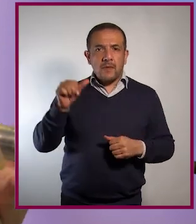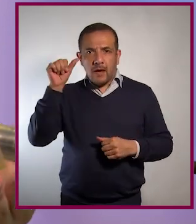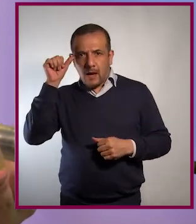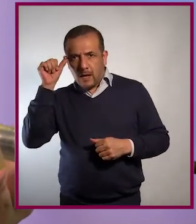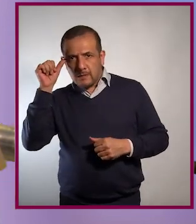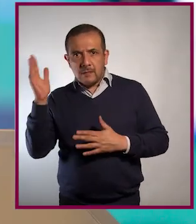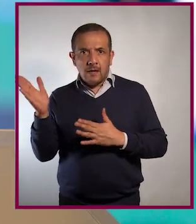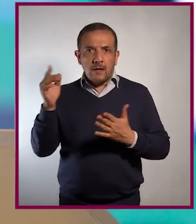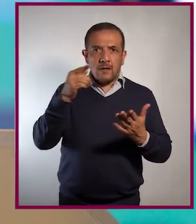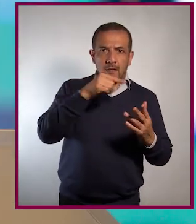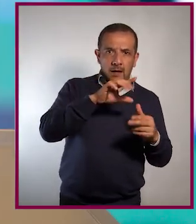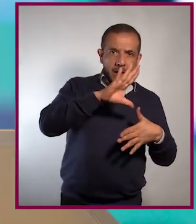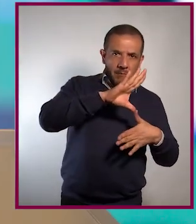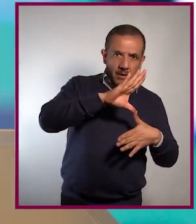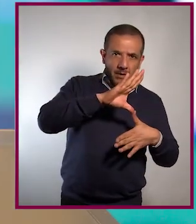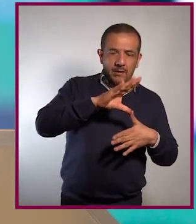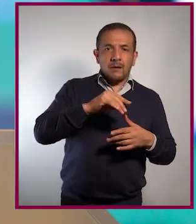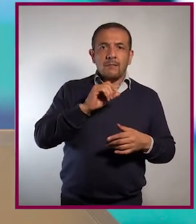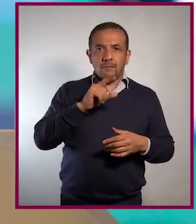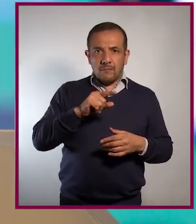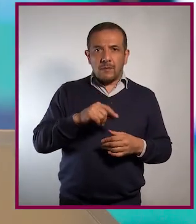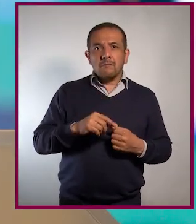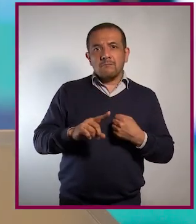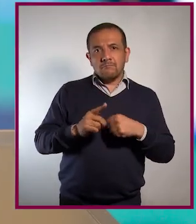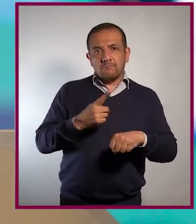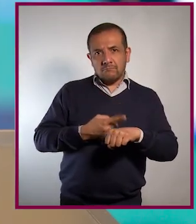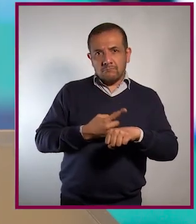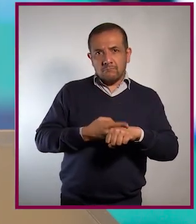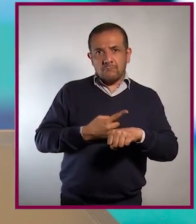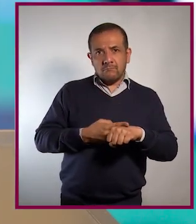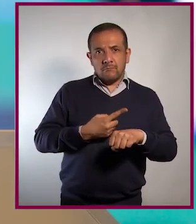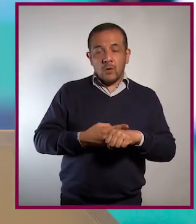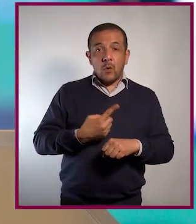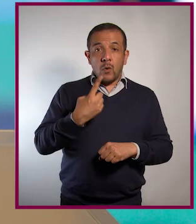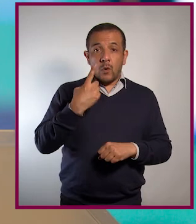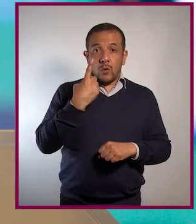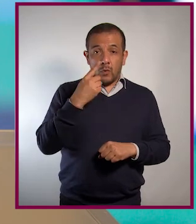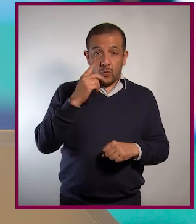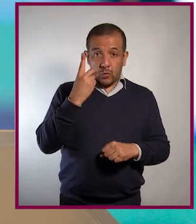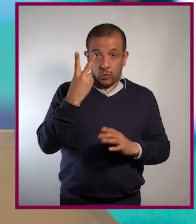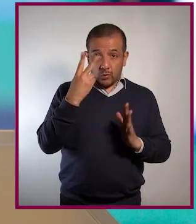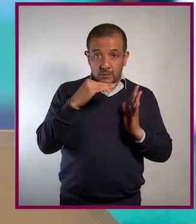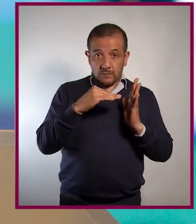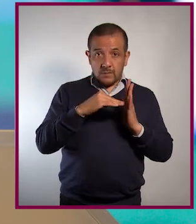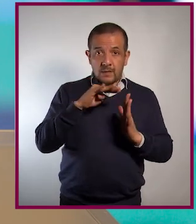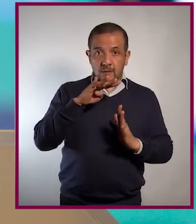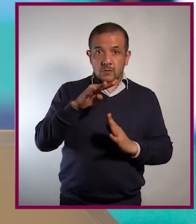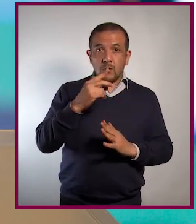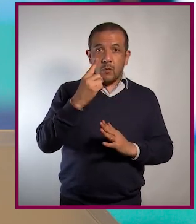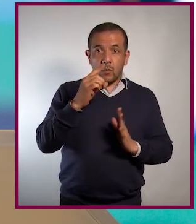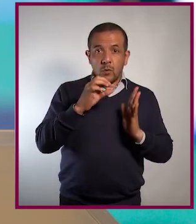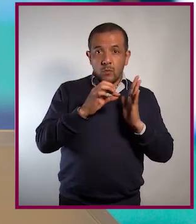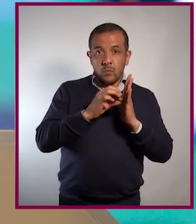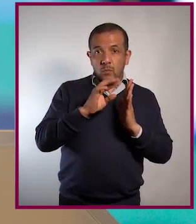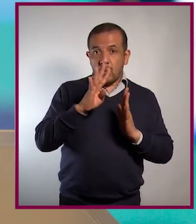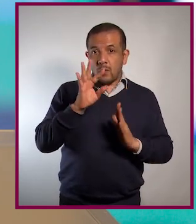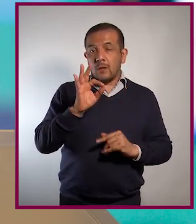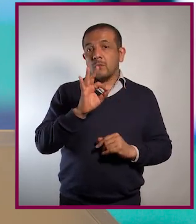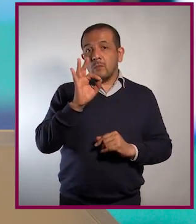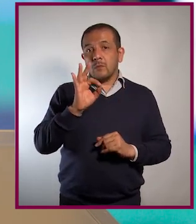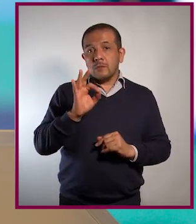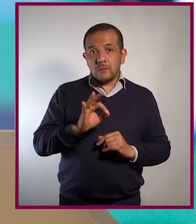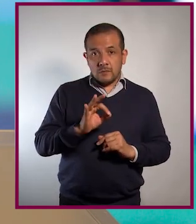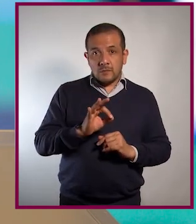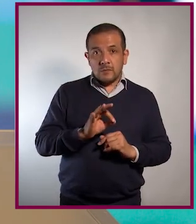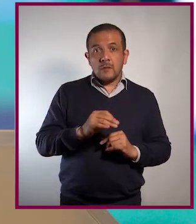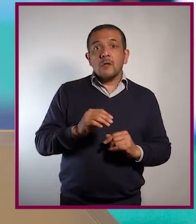hasta América. Tan solo en 2019, 1.4 millones en el mundo murieron a